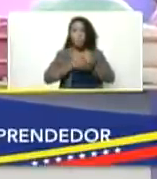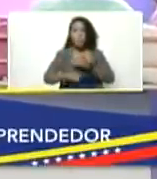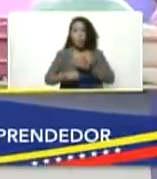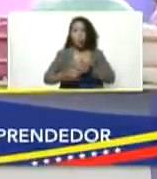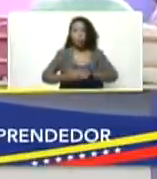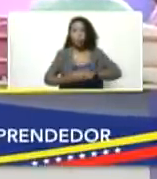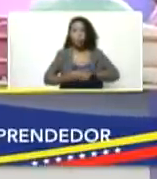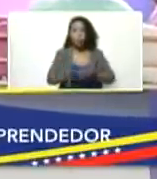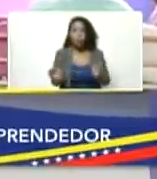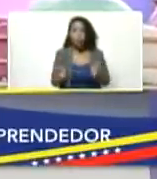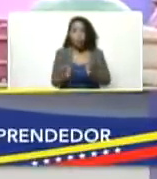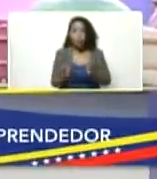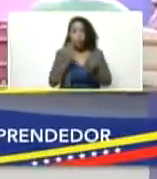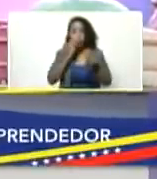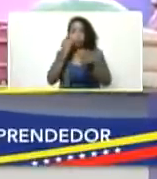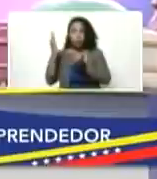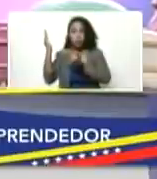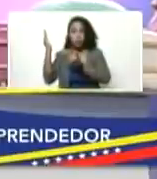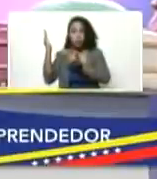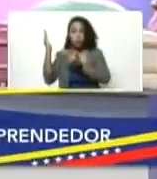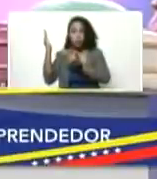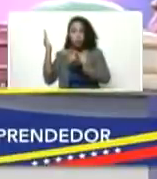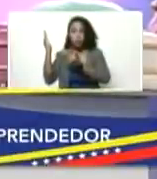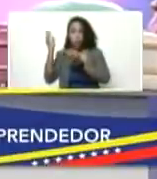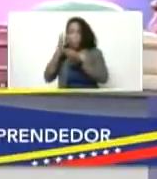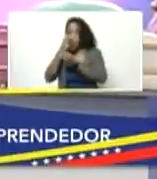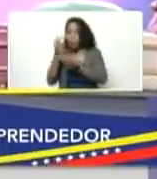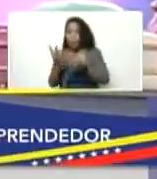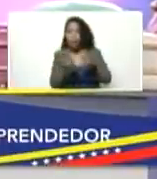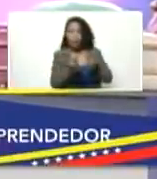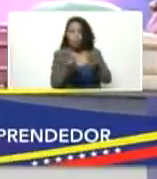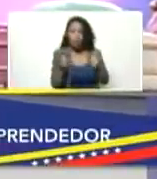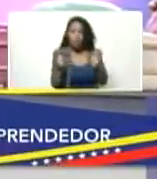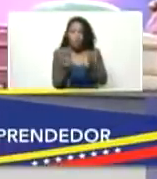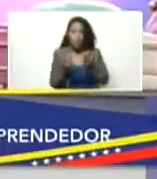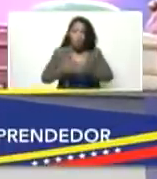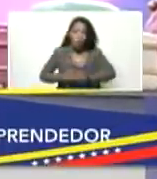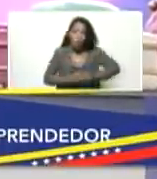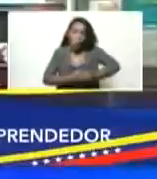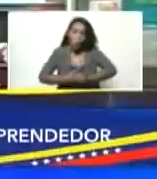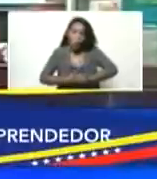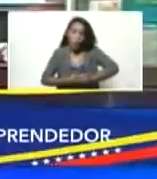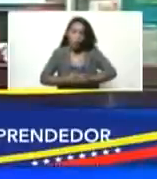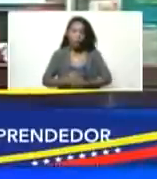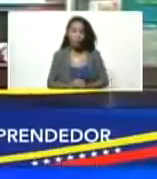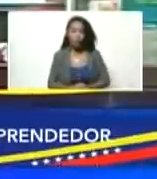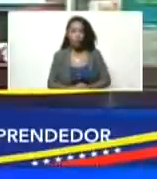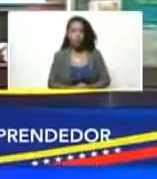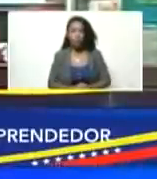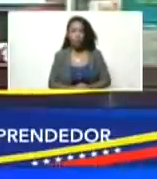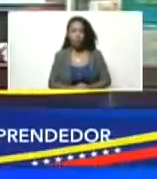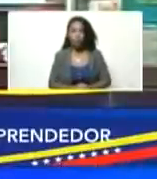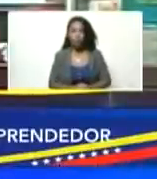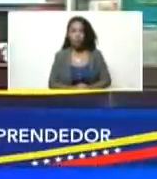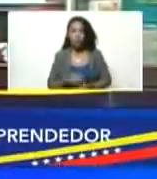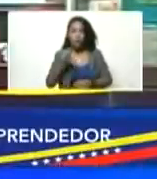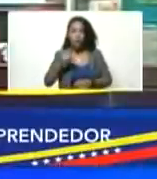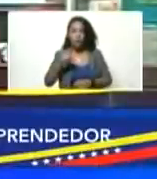nacidas. Bienvenidos los recién nacidos y las recién nacidas. Por aquí está de